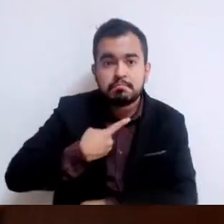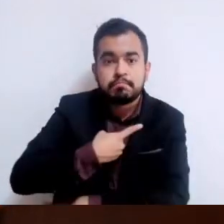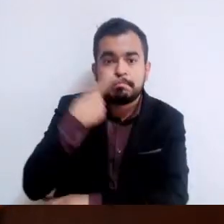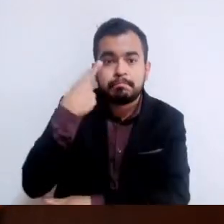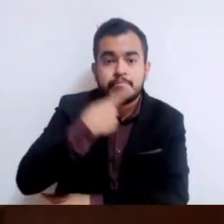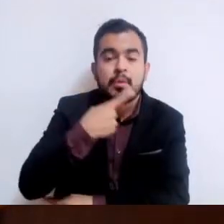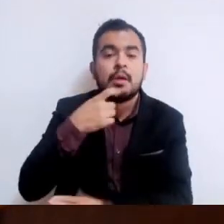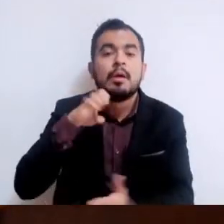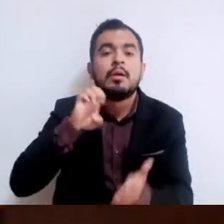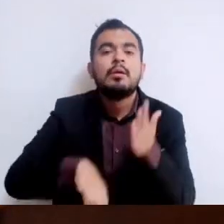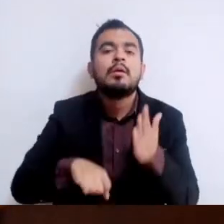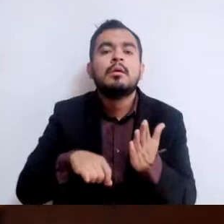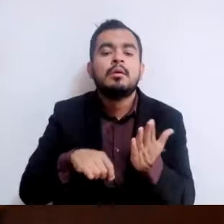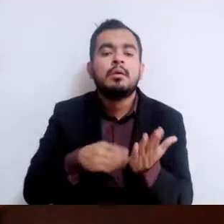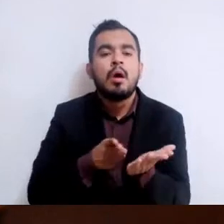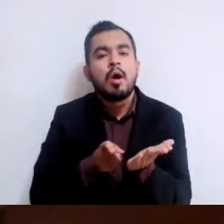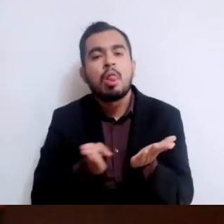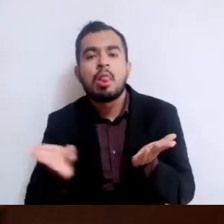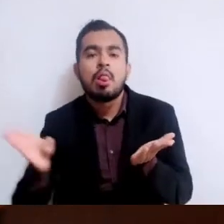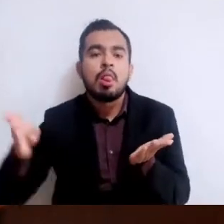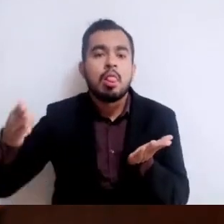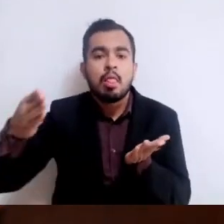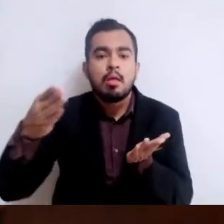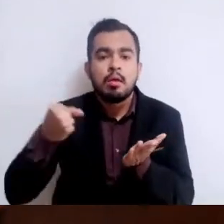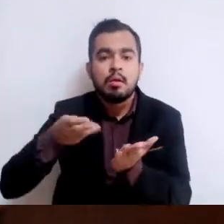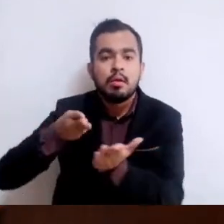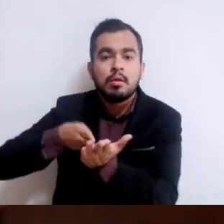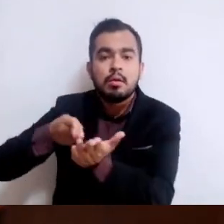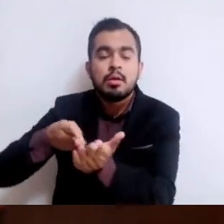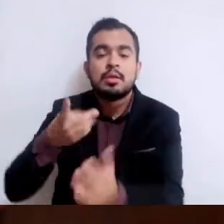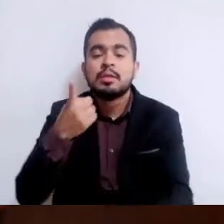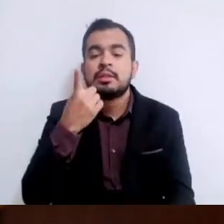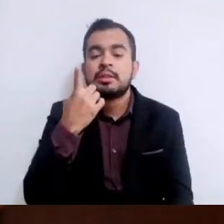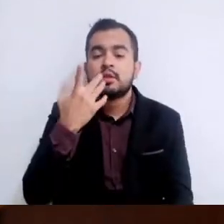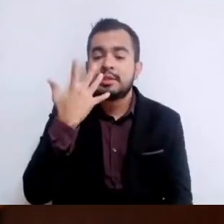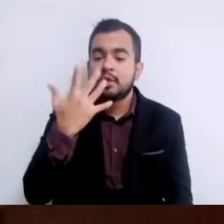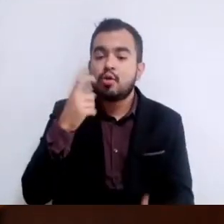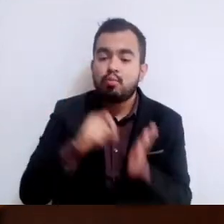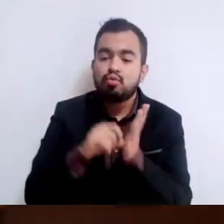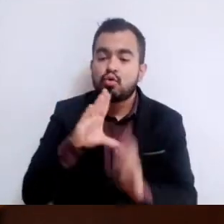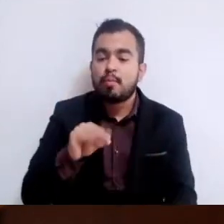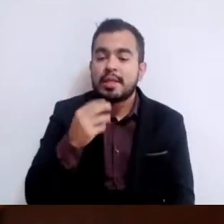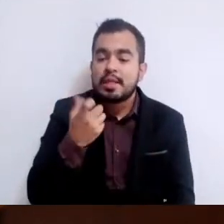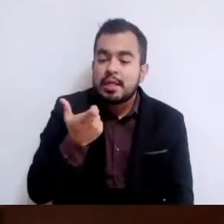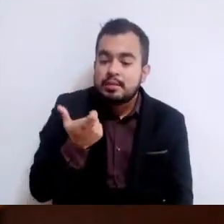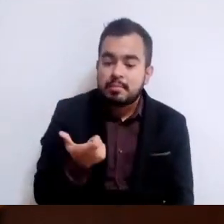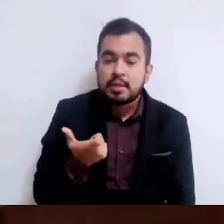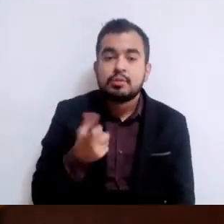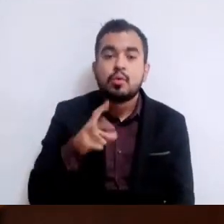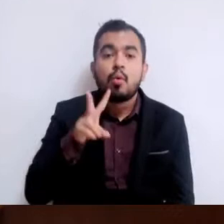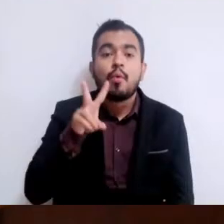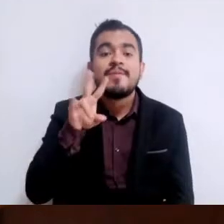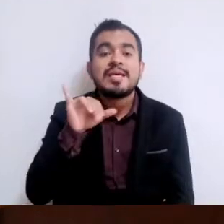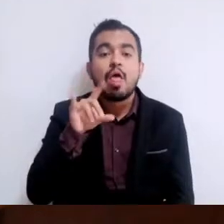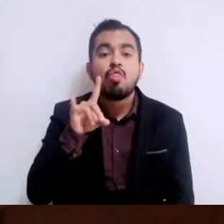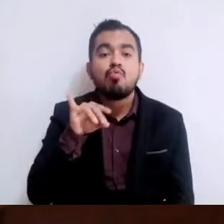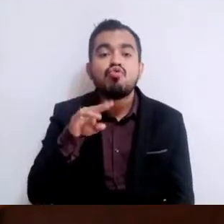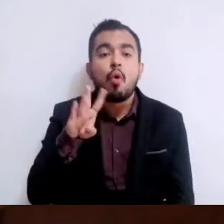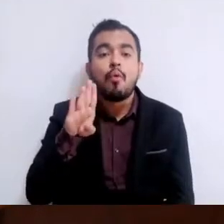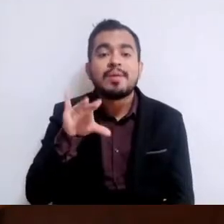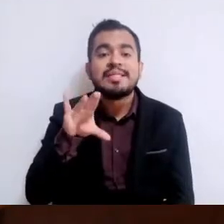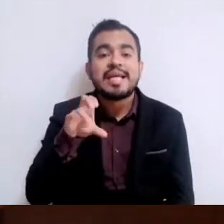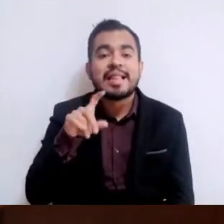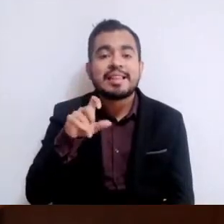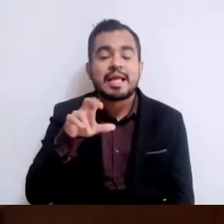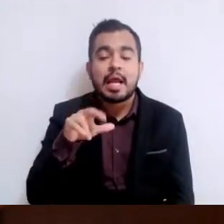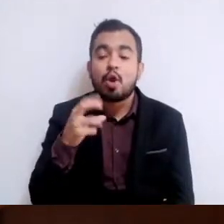macrolibramiento mexiquense con un costo de 5.93 pesos por kilómetro de recorrido, el viaducto Bicentenario con un costo de 5.3 pesos